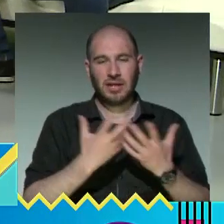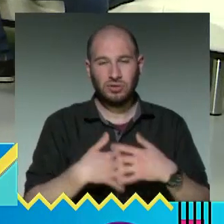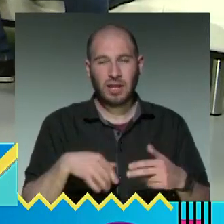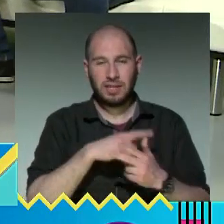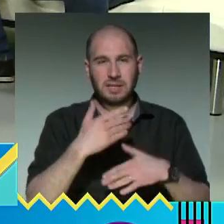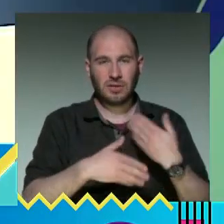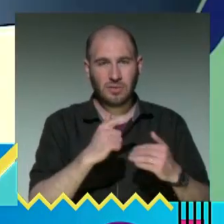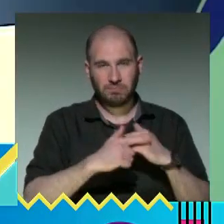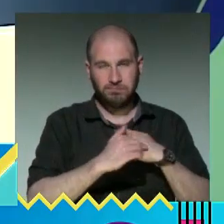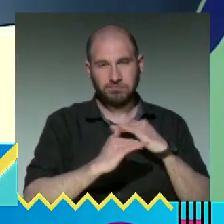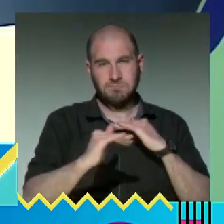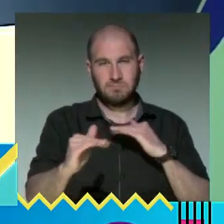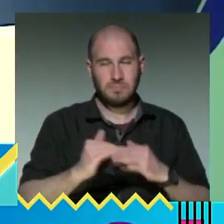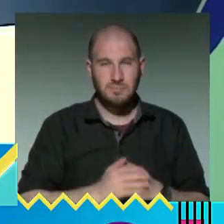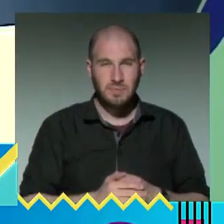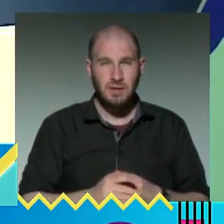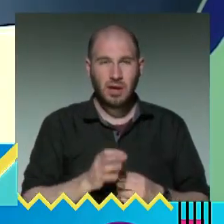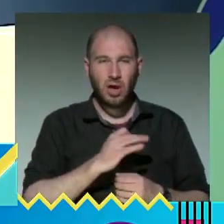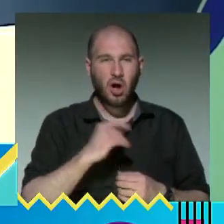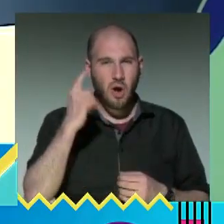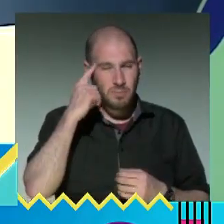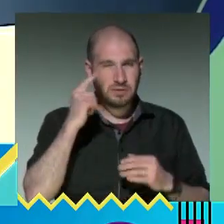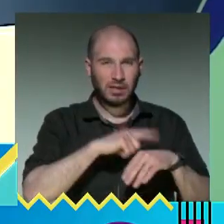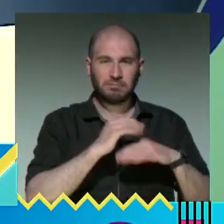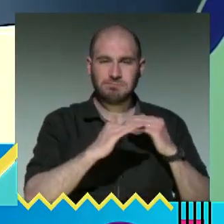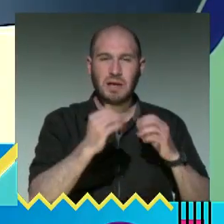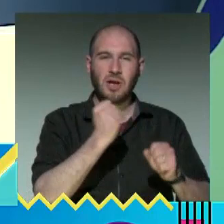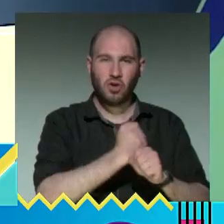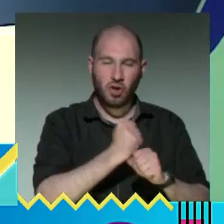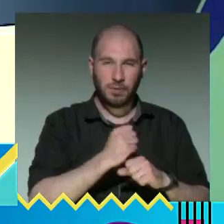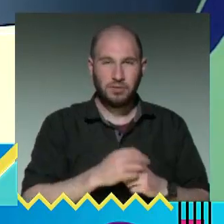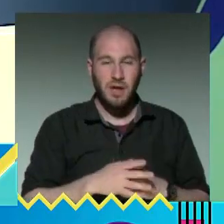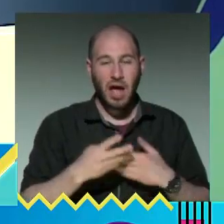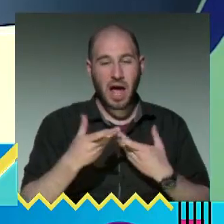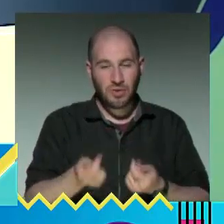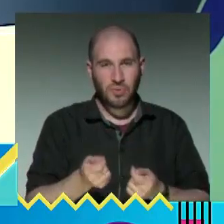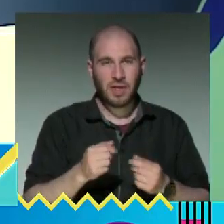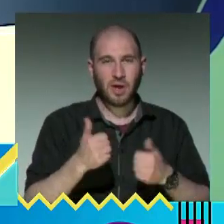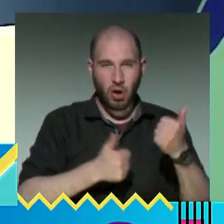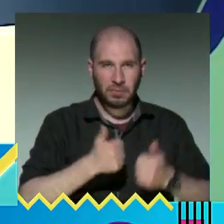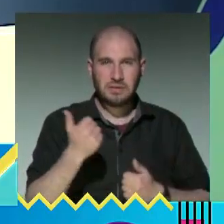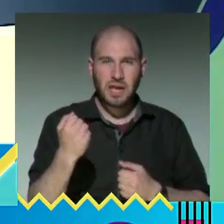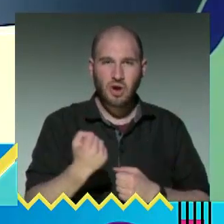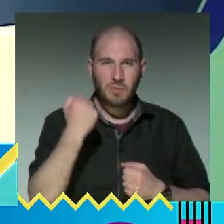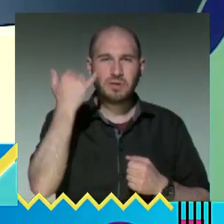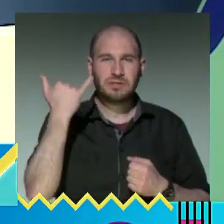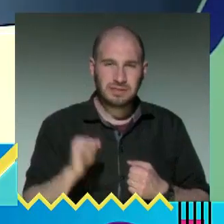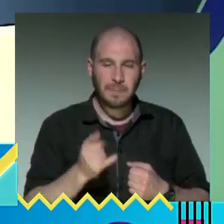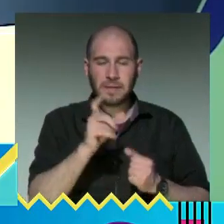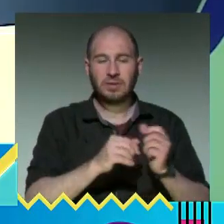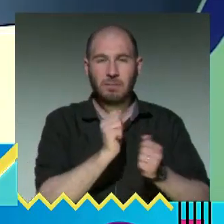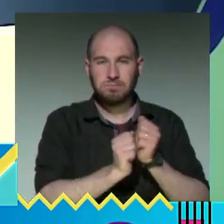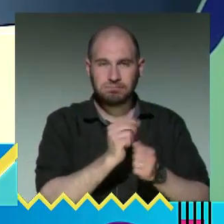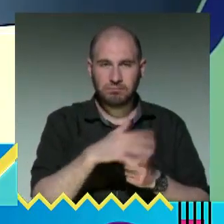del desarrollo sostenible. Una mirada, una sustentabilidad económica que permita la competitividad económica de los productores que